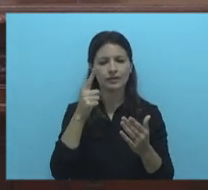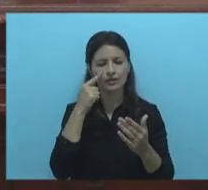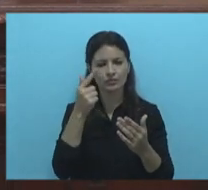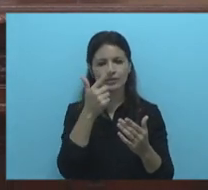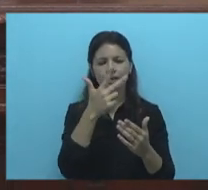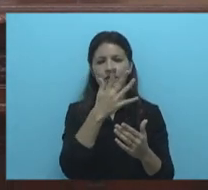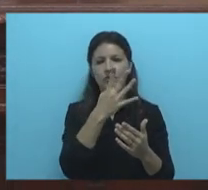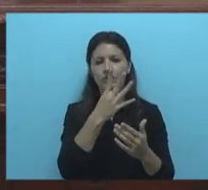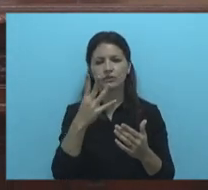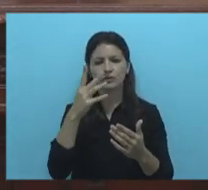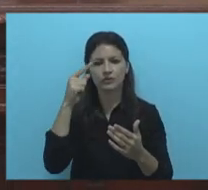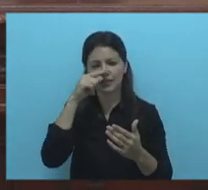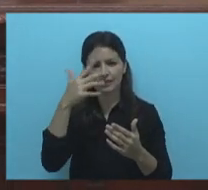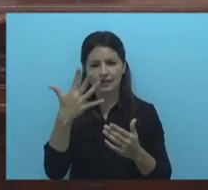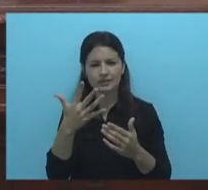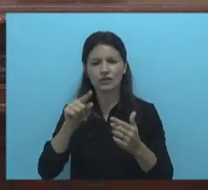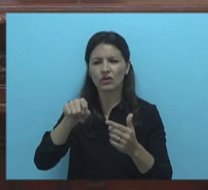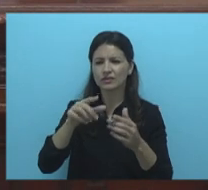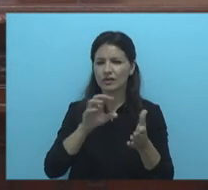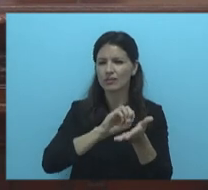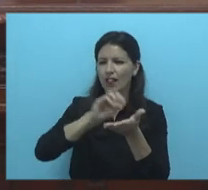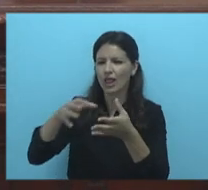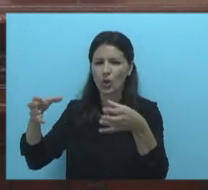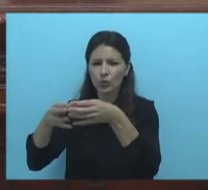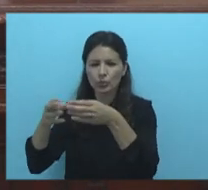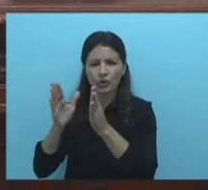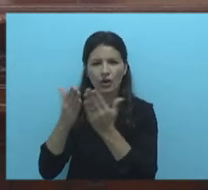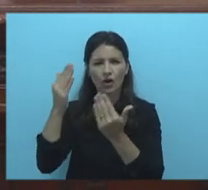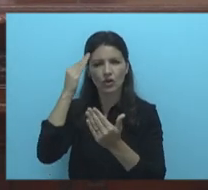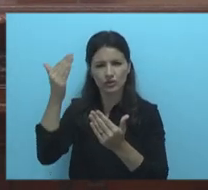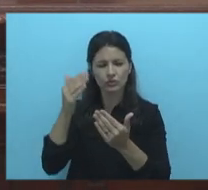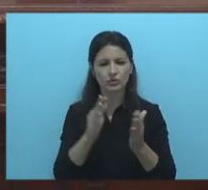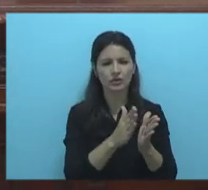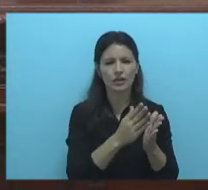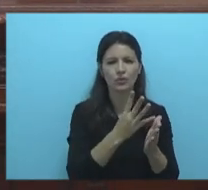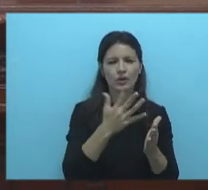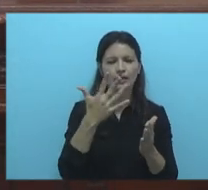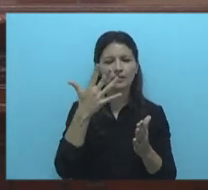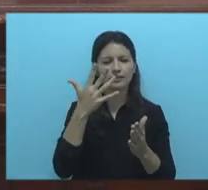43.725, se pidió que pase a la Comisión de Constitucionales. Para el expediente